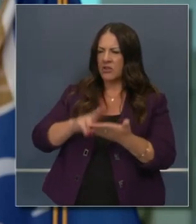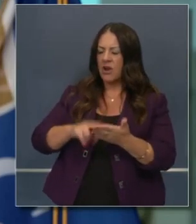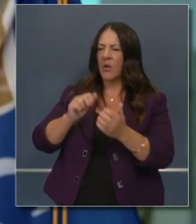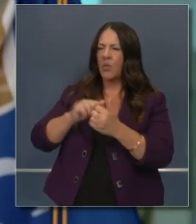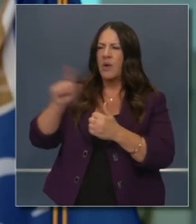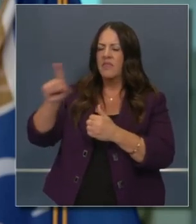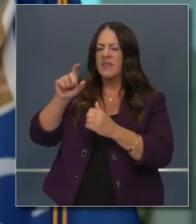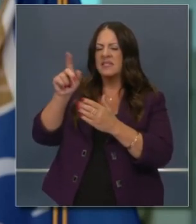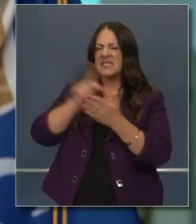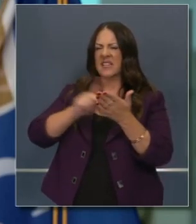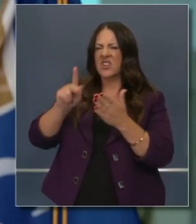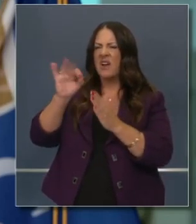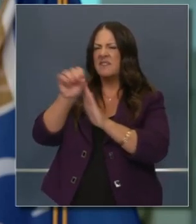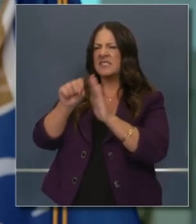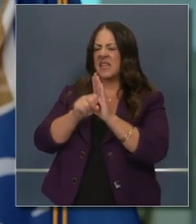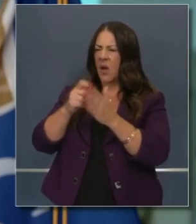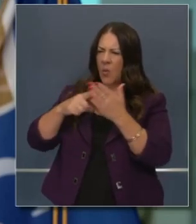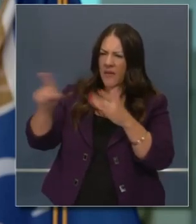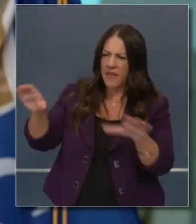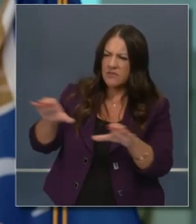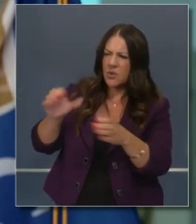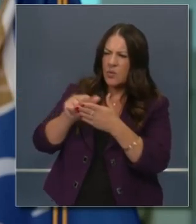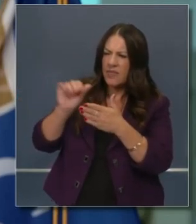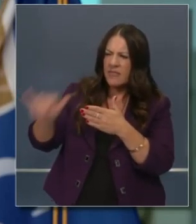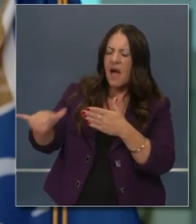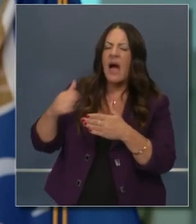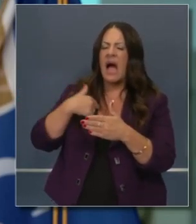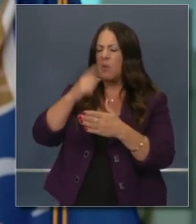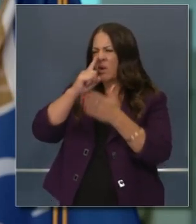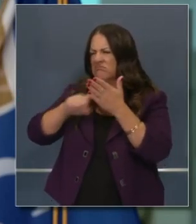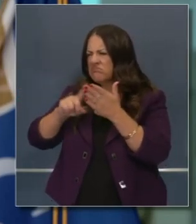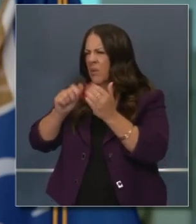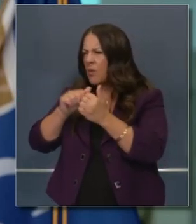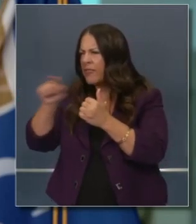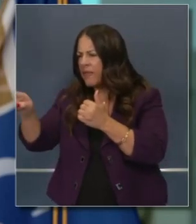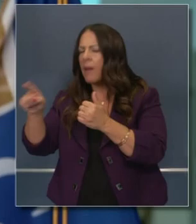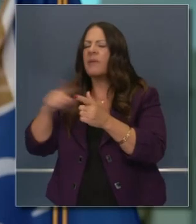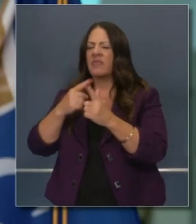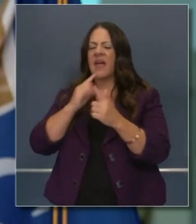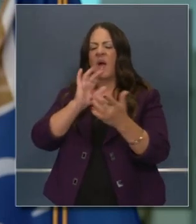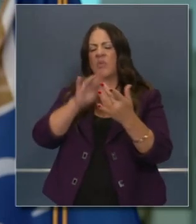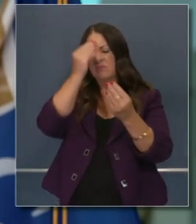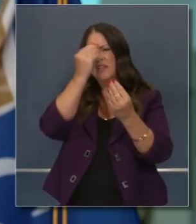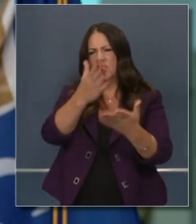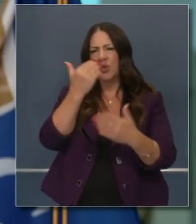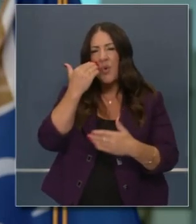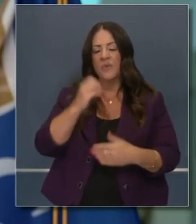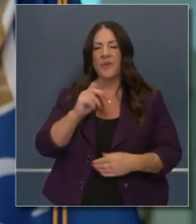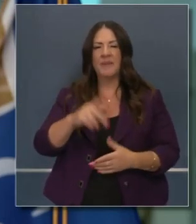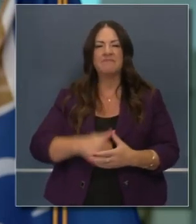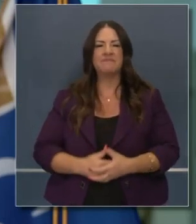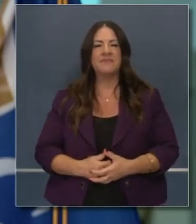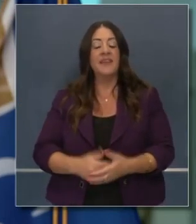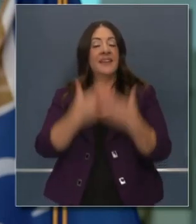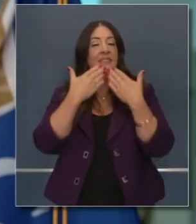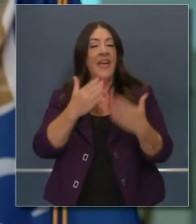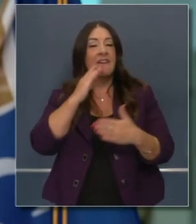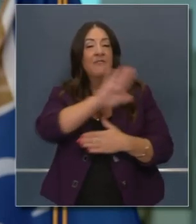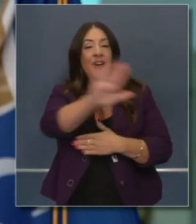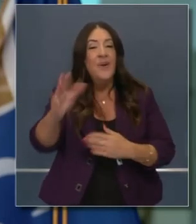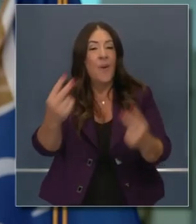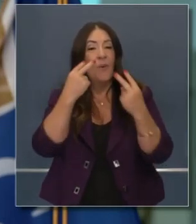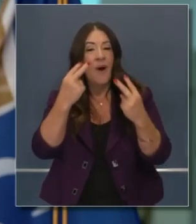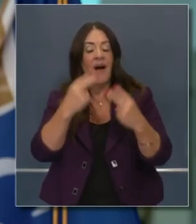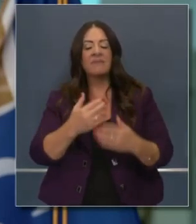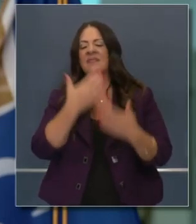contrato. La oficina del secretario de Estado ha emitido esa. Voy a investigarlo y después le contesto la pregunta. Gracias a todos por su tiempo y su atención.